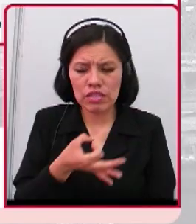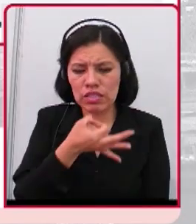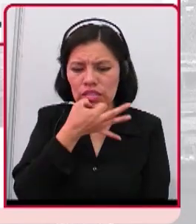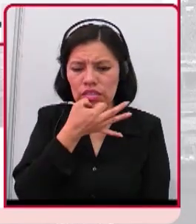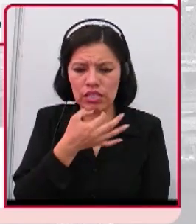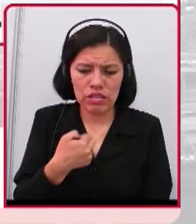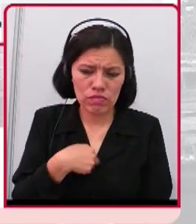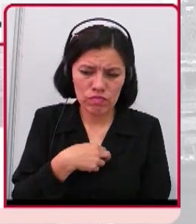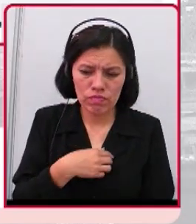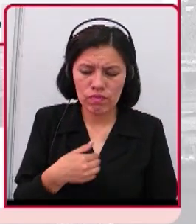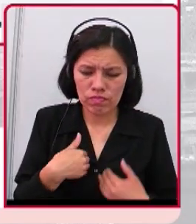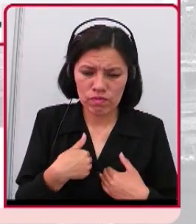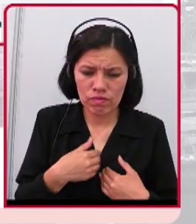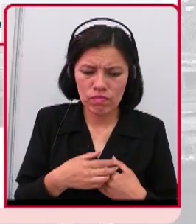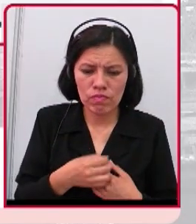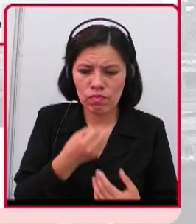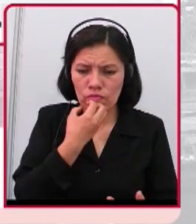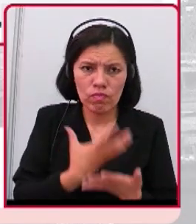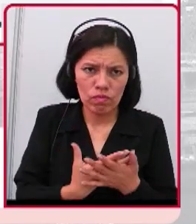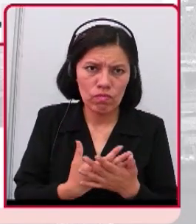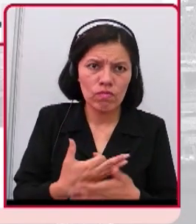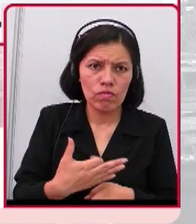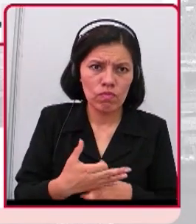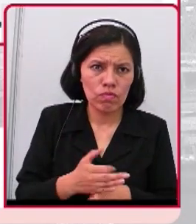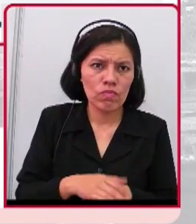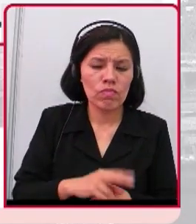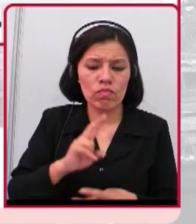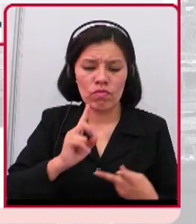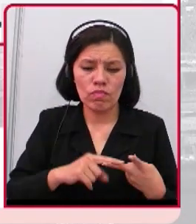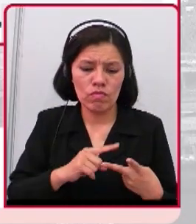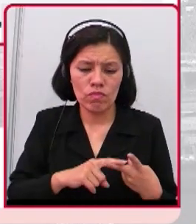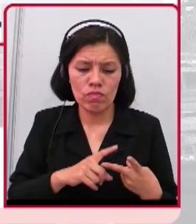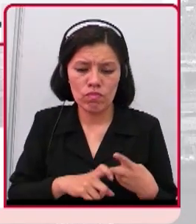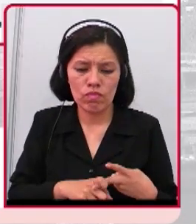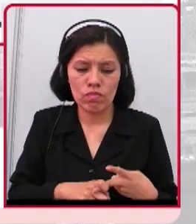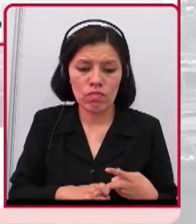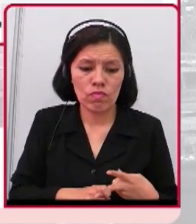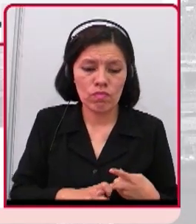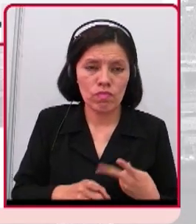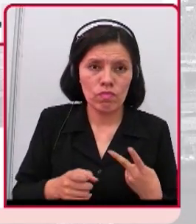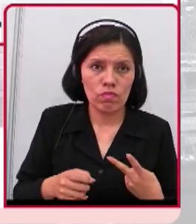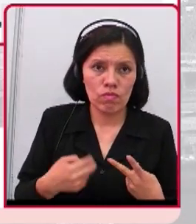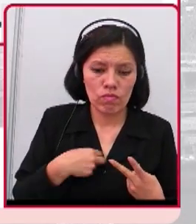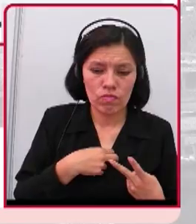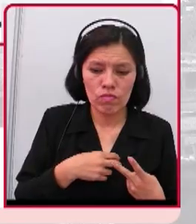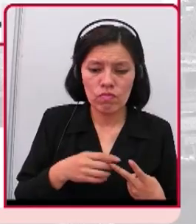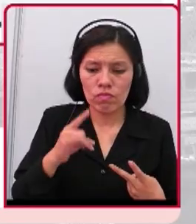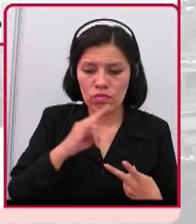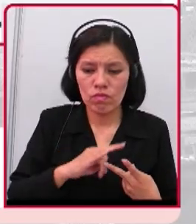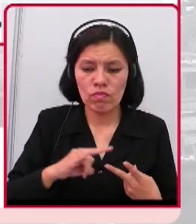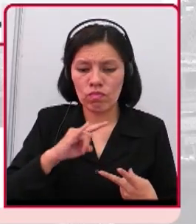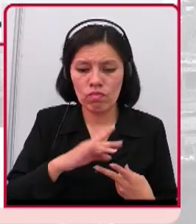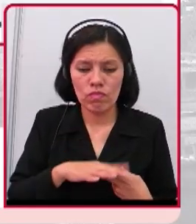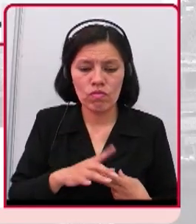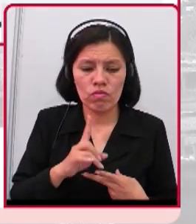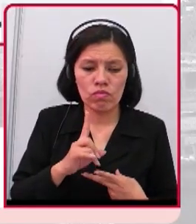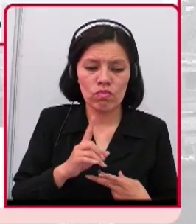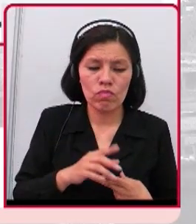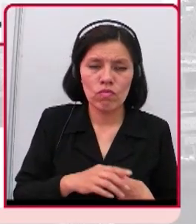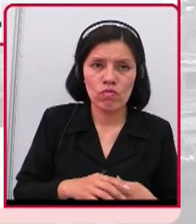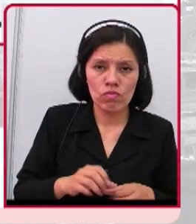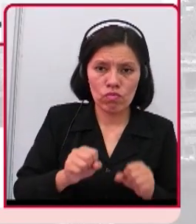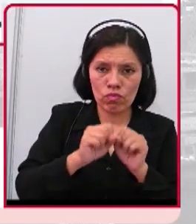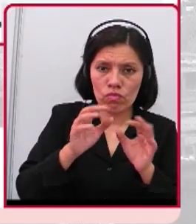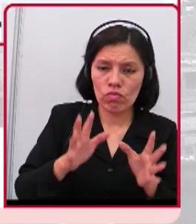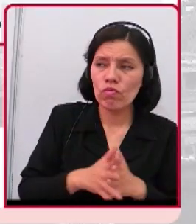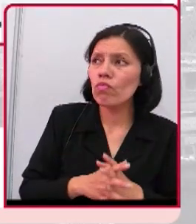resultados desde el primer mes de uso continuo. La segunda, bueno, como les comenté, hemos utilizado un software que ya teníamos